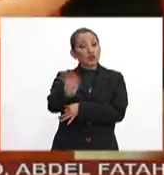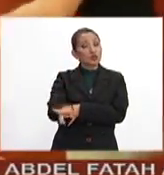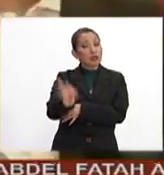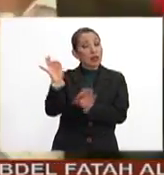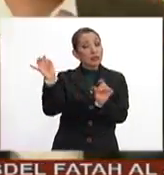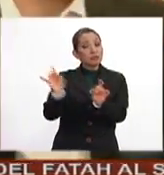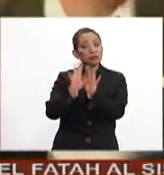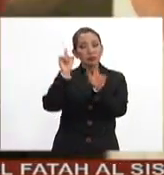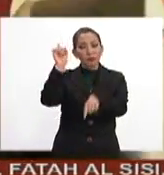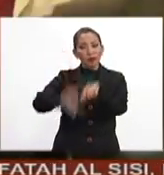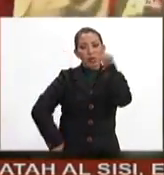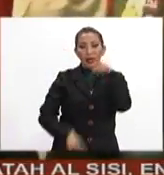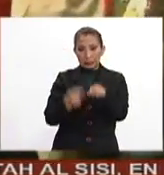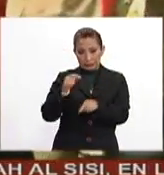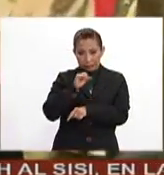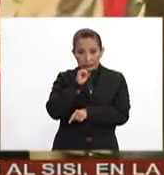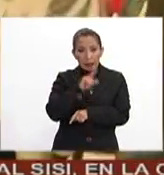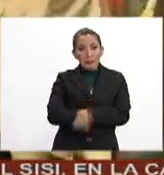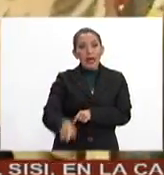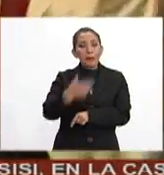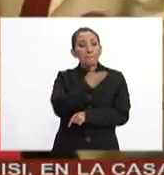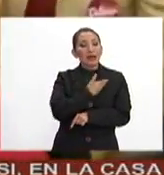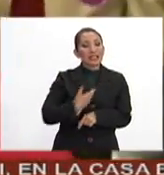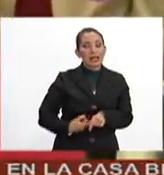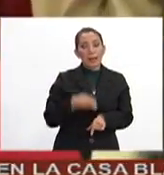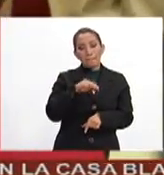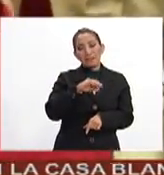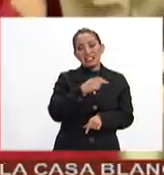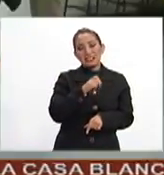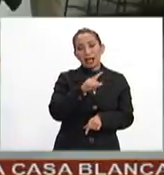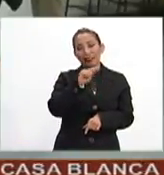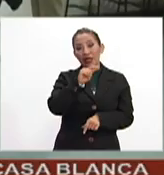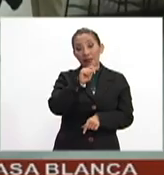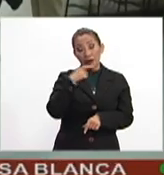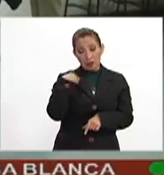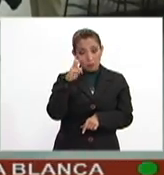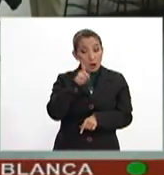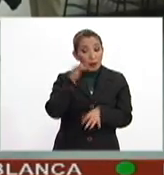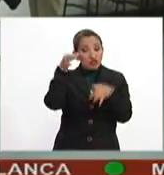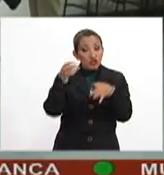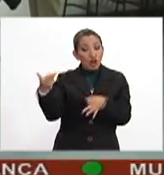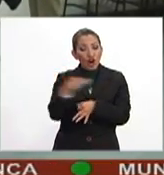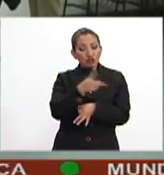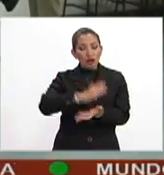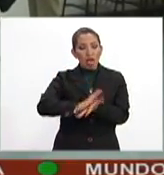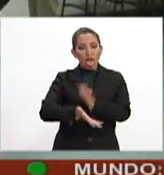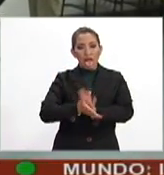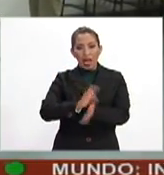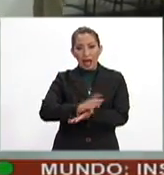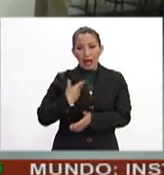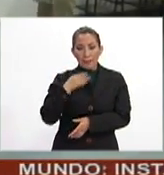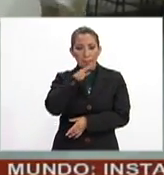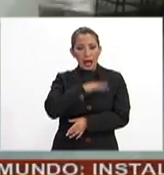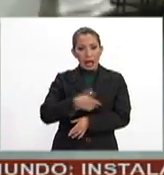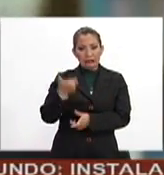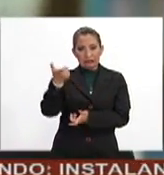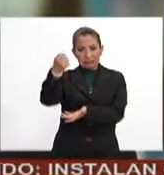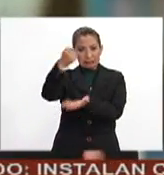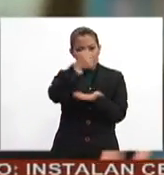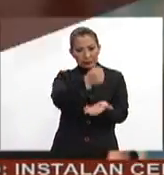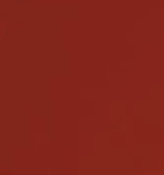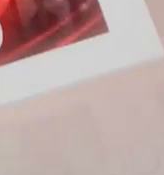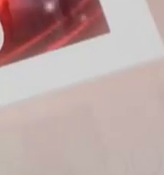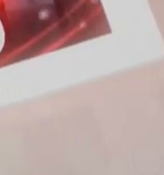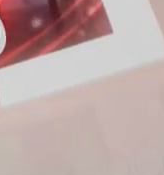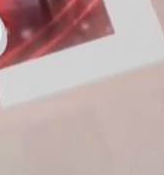resultado la destitución incluso del presidente Michel Temer si se comprueba que ambos cometieron irregularidades financieras.